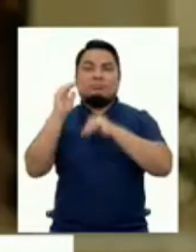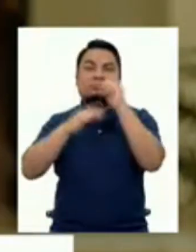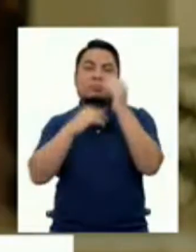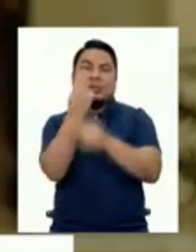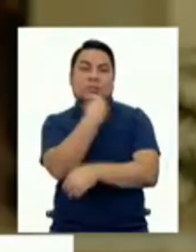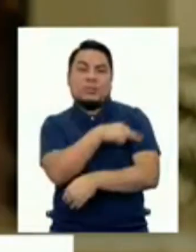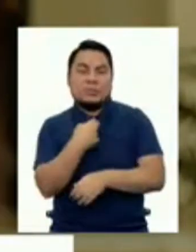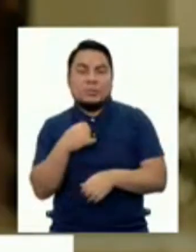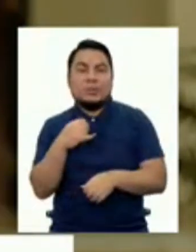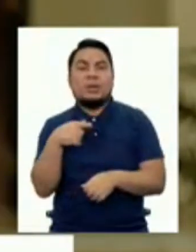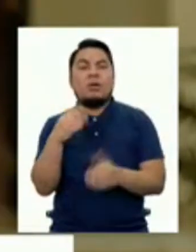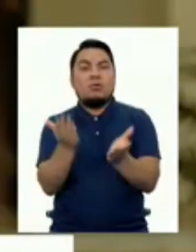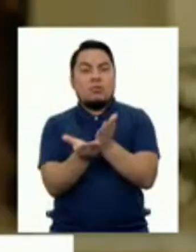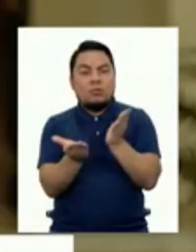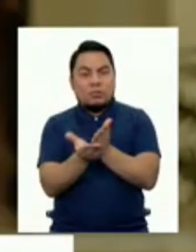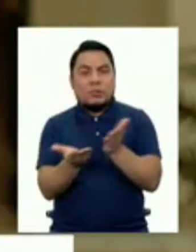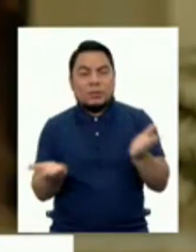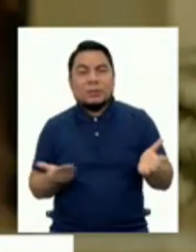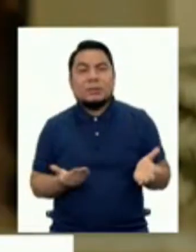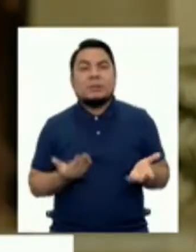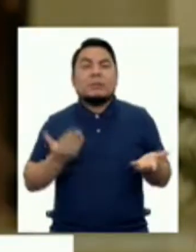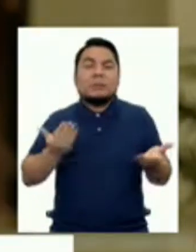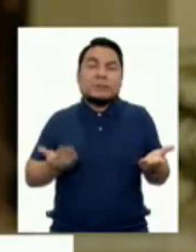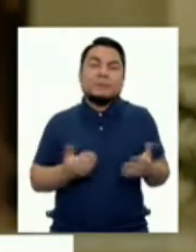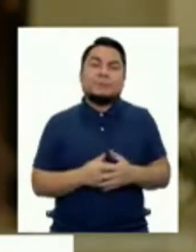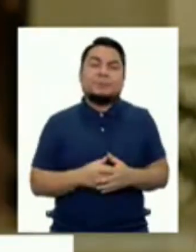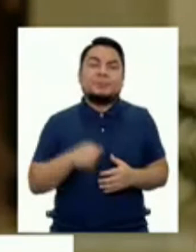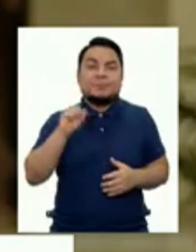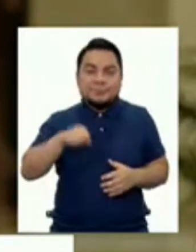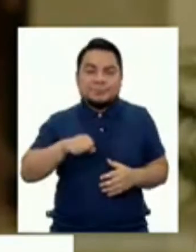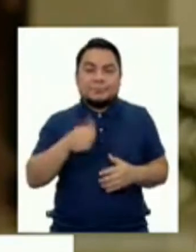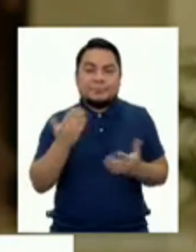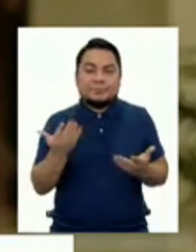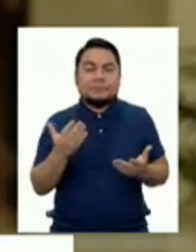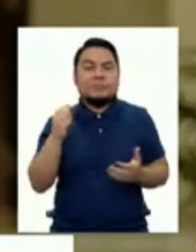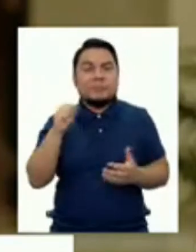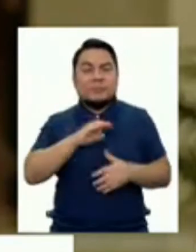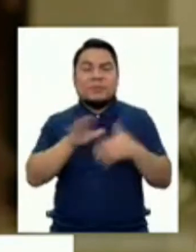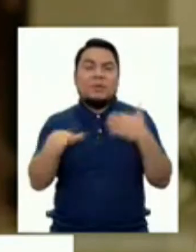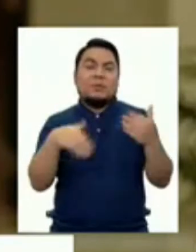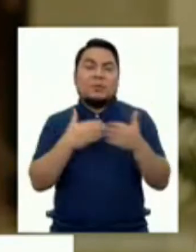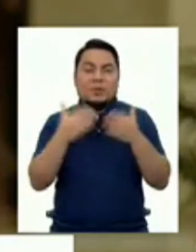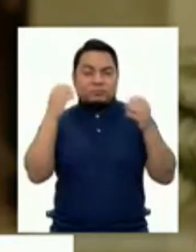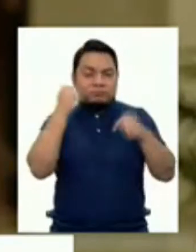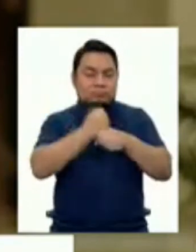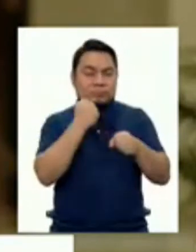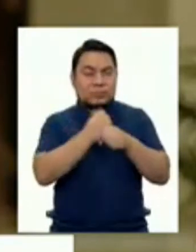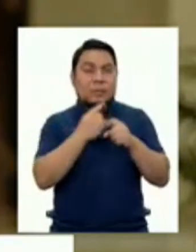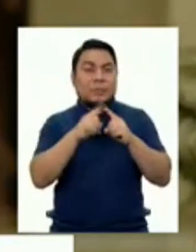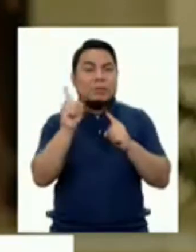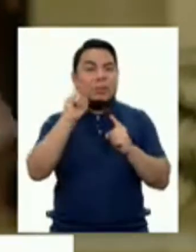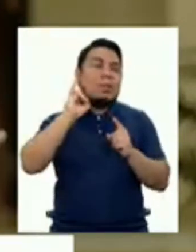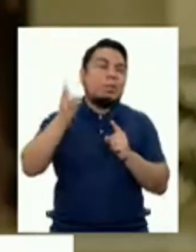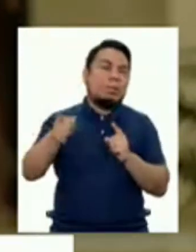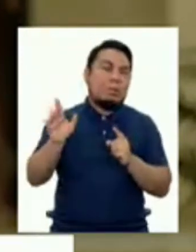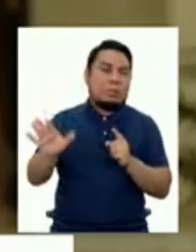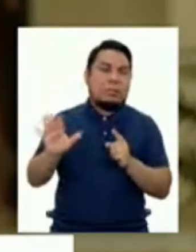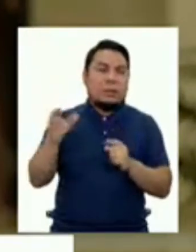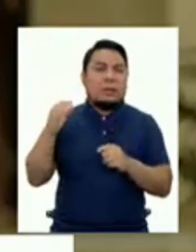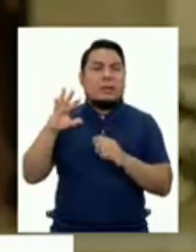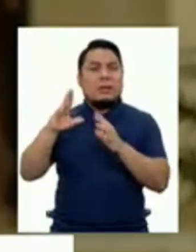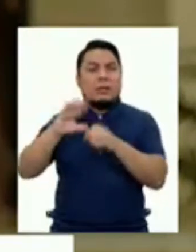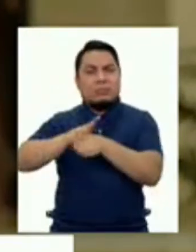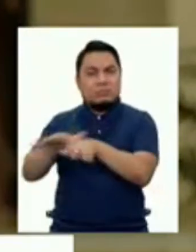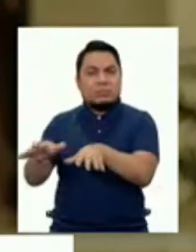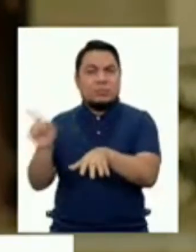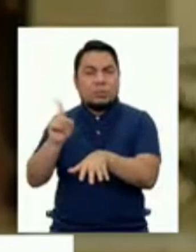hospitales, instituciones educativas. En consecuencia, vamos sin descuidar el combate a la